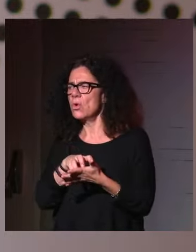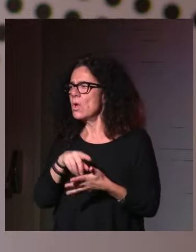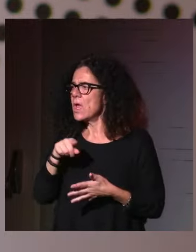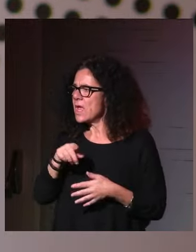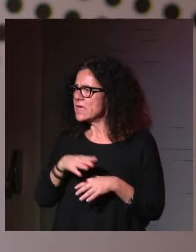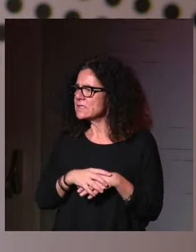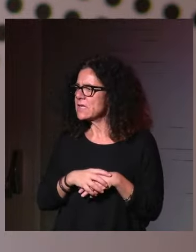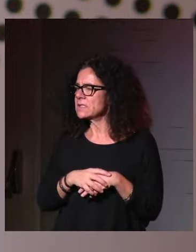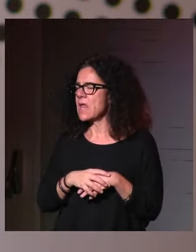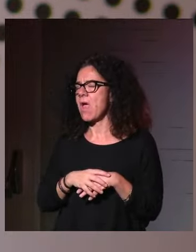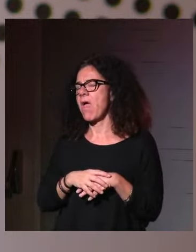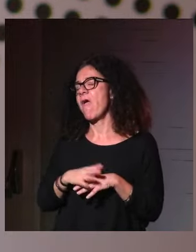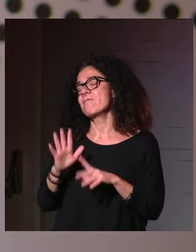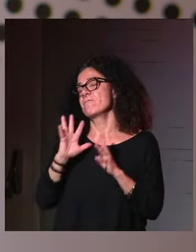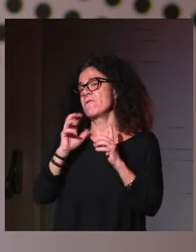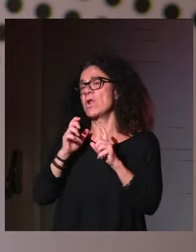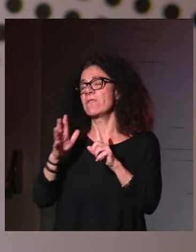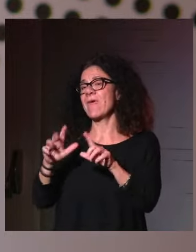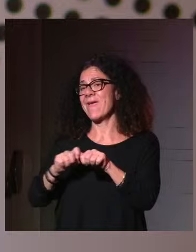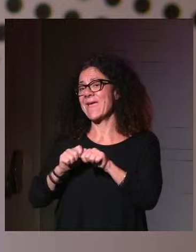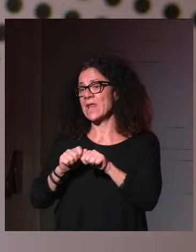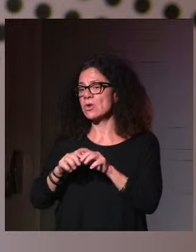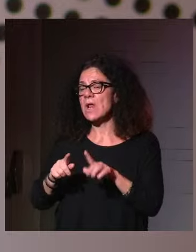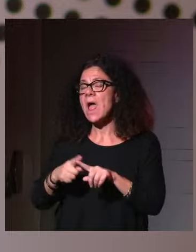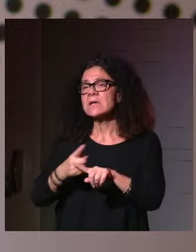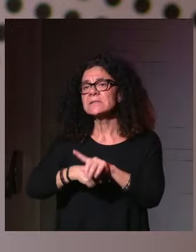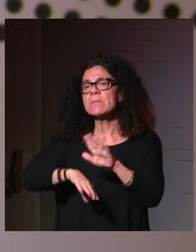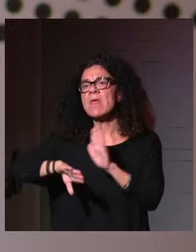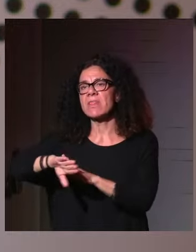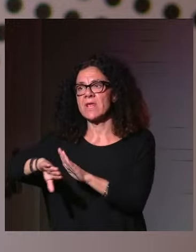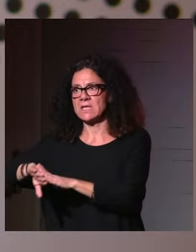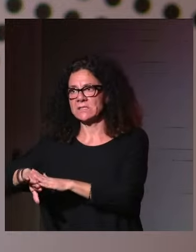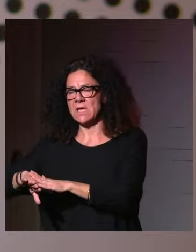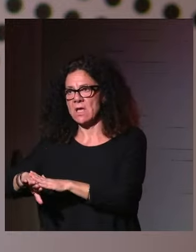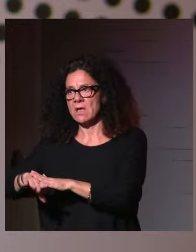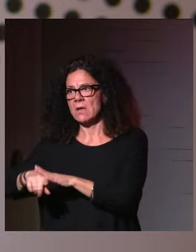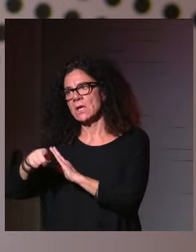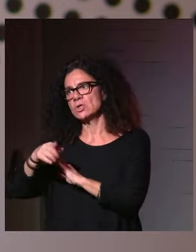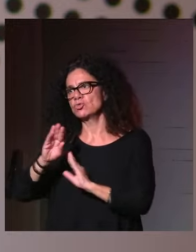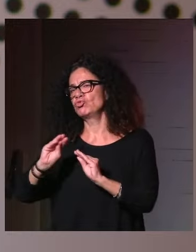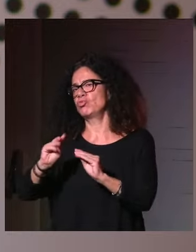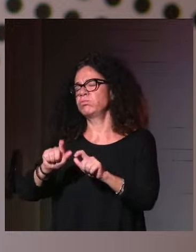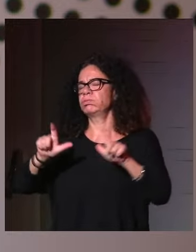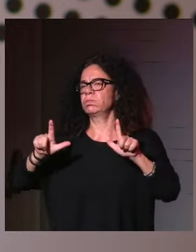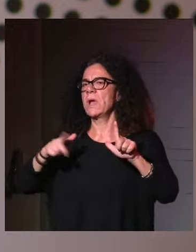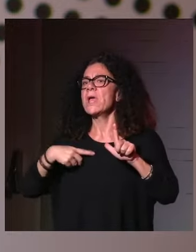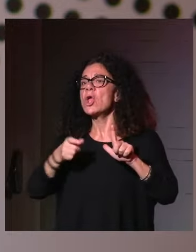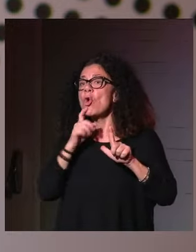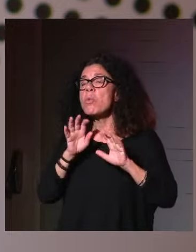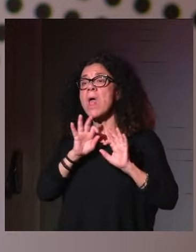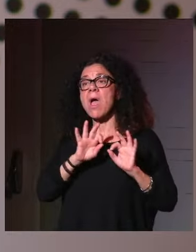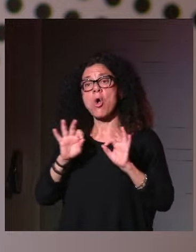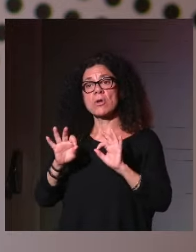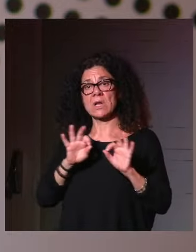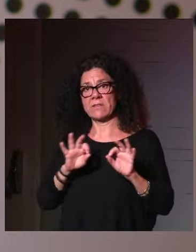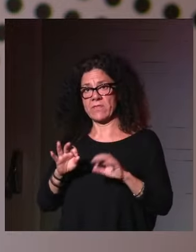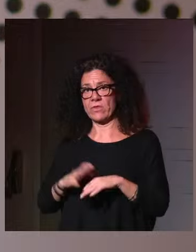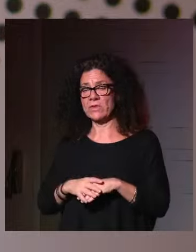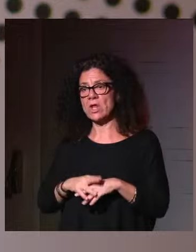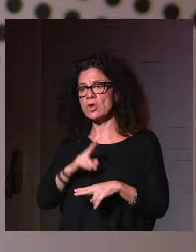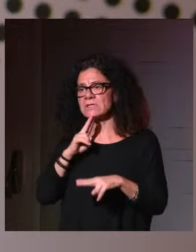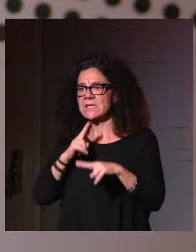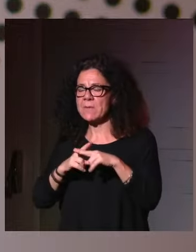la ideología de género la extrema derecha tomando eso como como bandera y luego la organización de la llamada